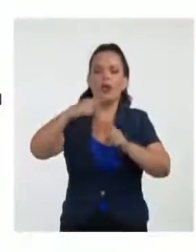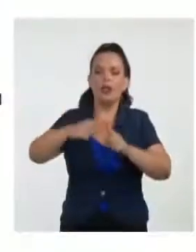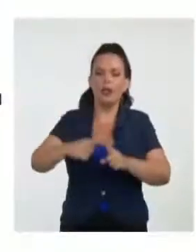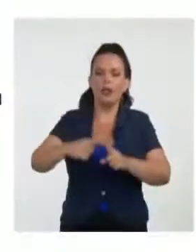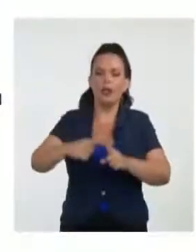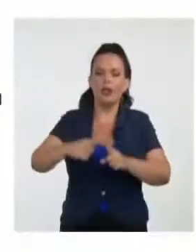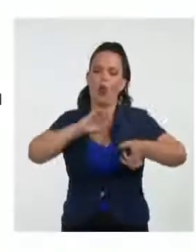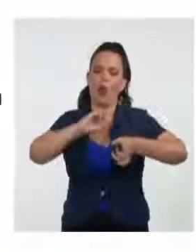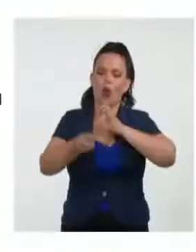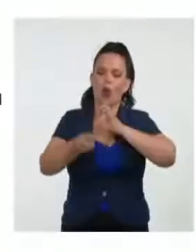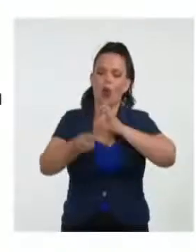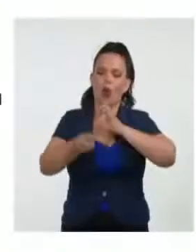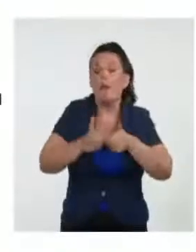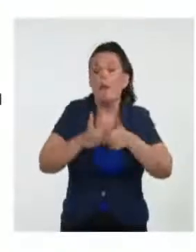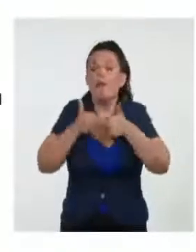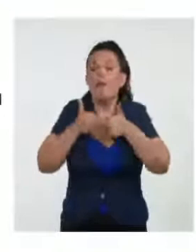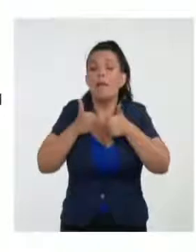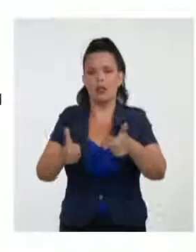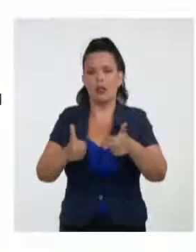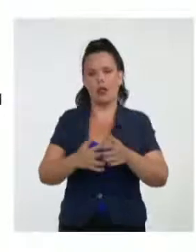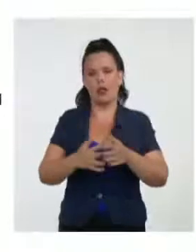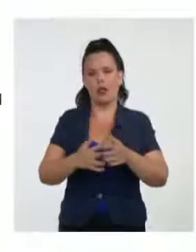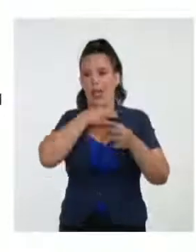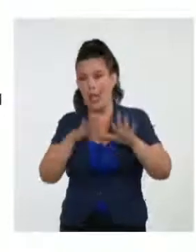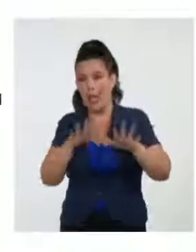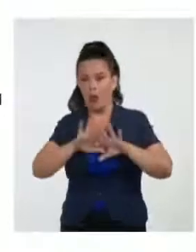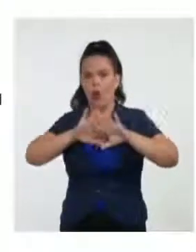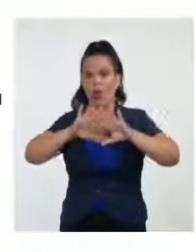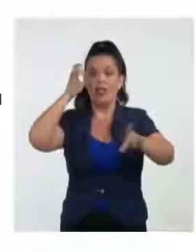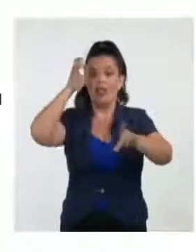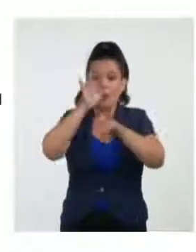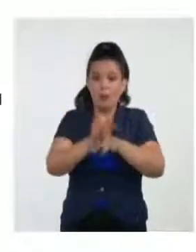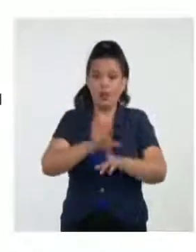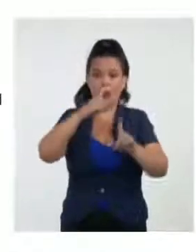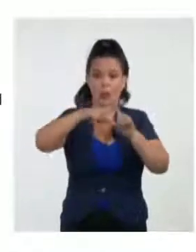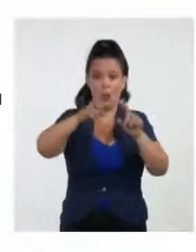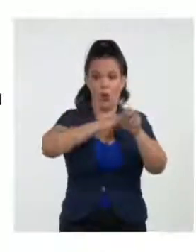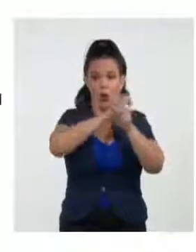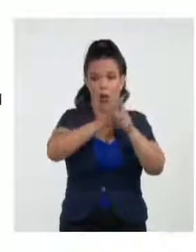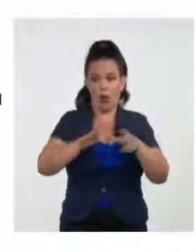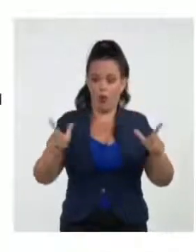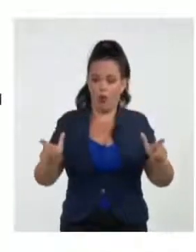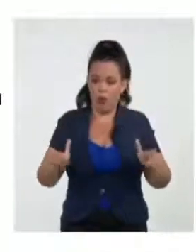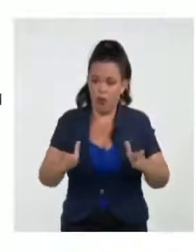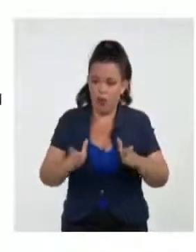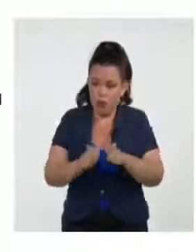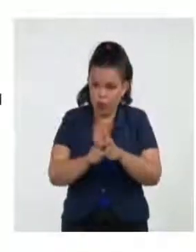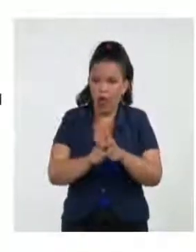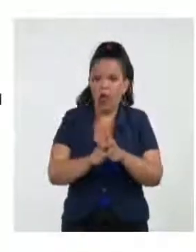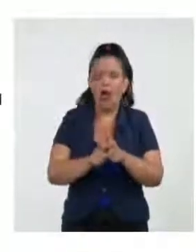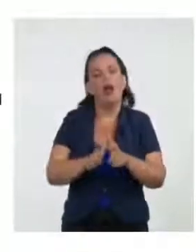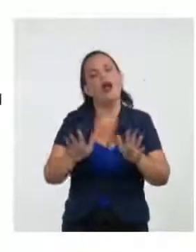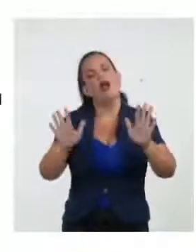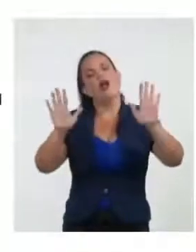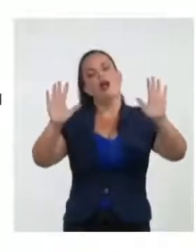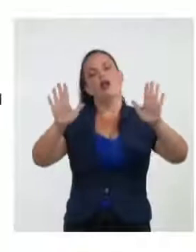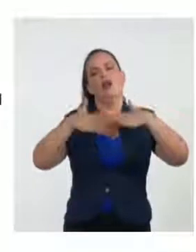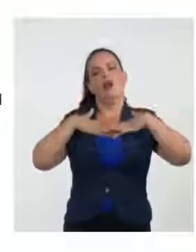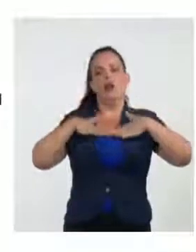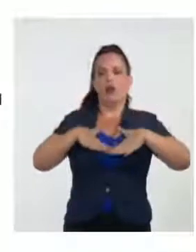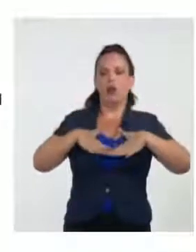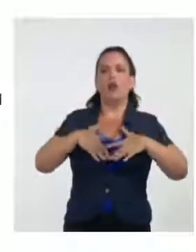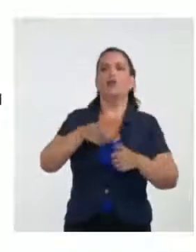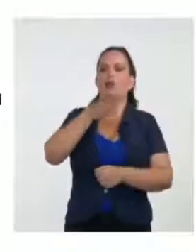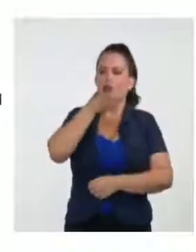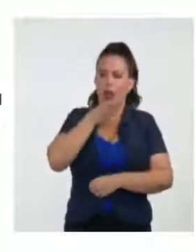tasa de incidencia. Es decir, cuando se logre disminuir la tasa de incidencia a niveles convenientes, entonces podremos avanzar hacia el